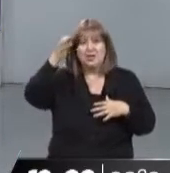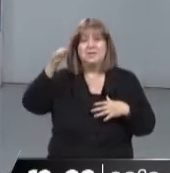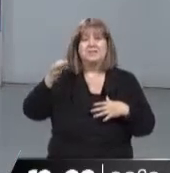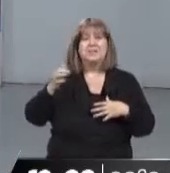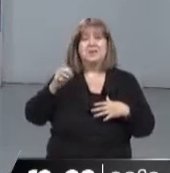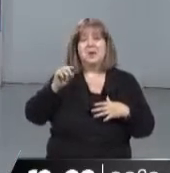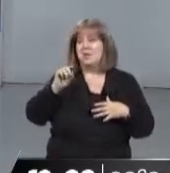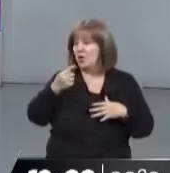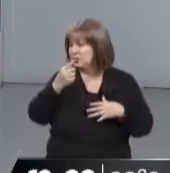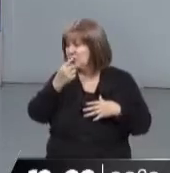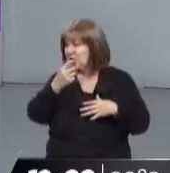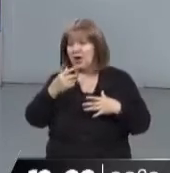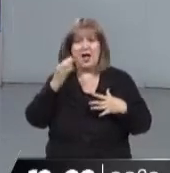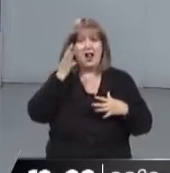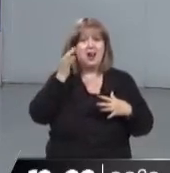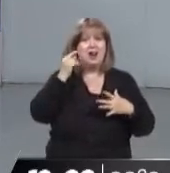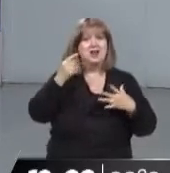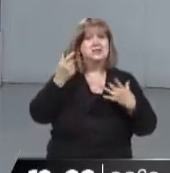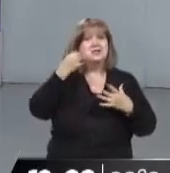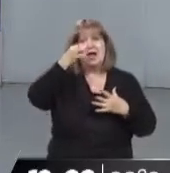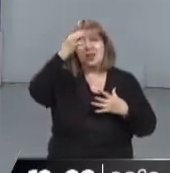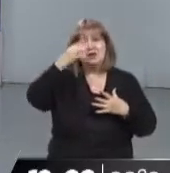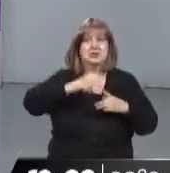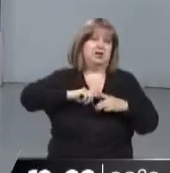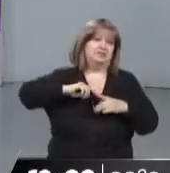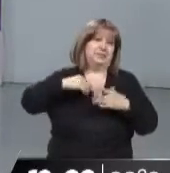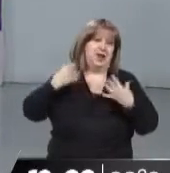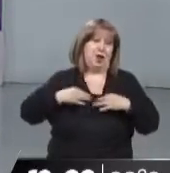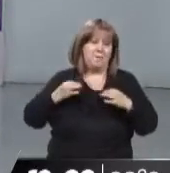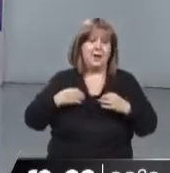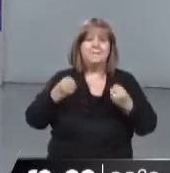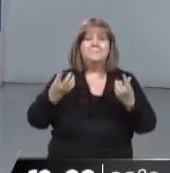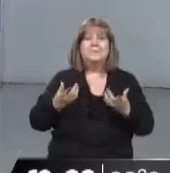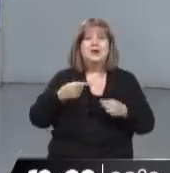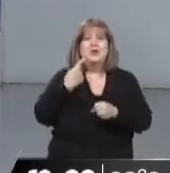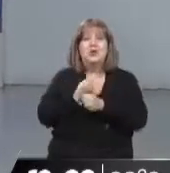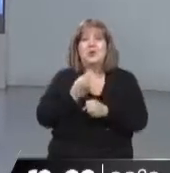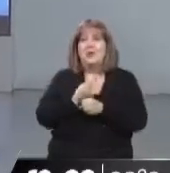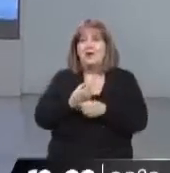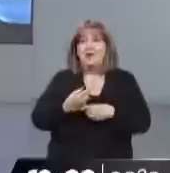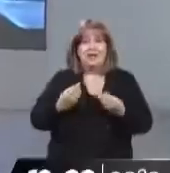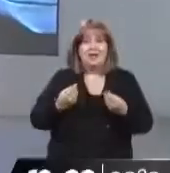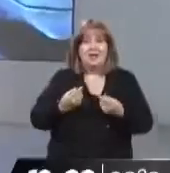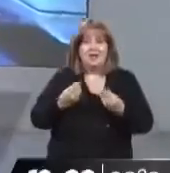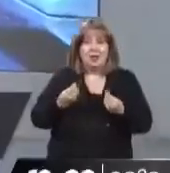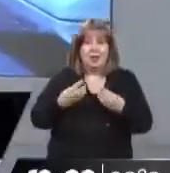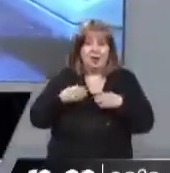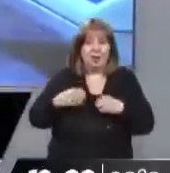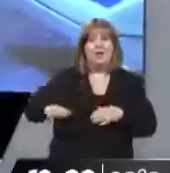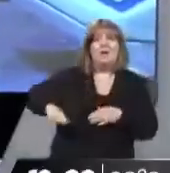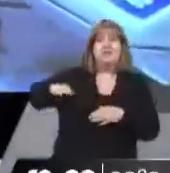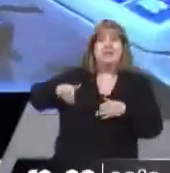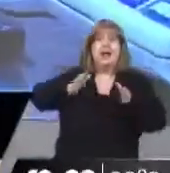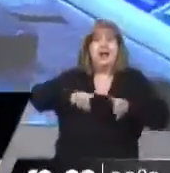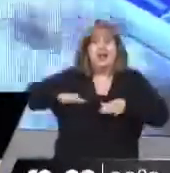bien podés reciclar, claro. que vamos a ir directamente al móvil con Silvia Santos, que estamos con este tema. Si bien podés reciclar, pero llega un punto que los chicos crecen, los pantalones